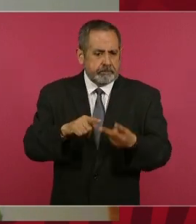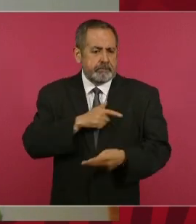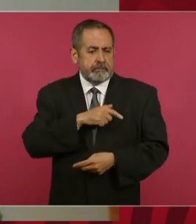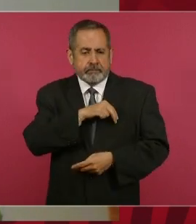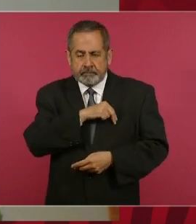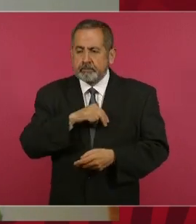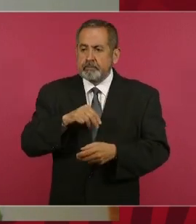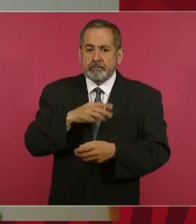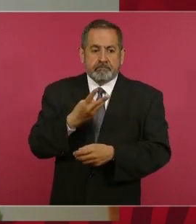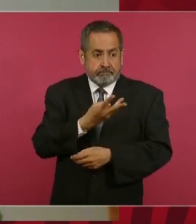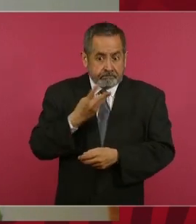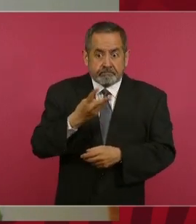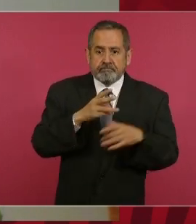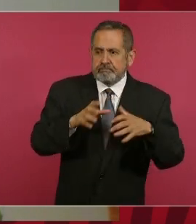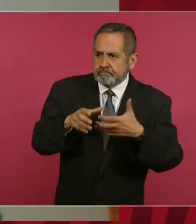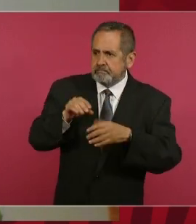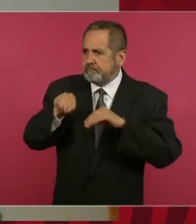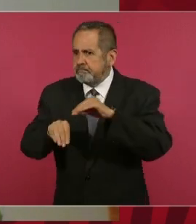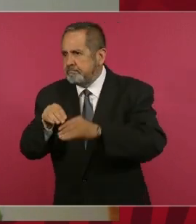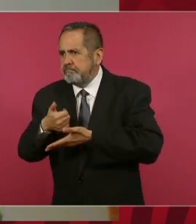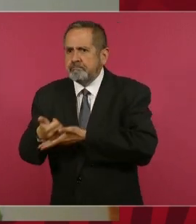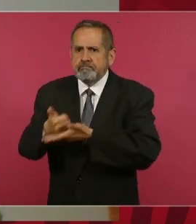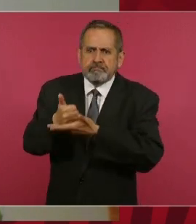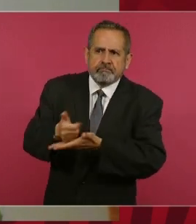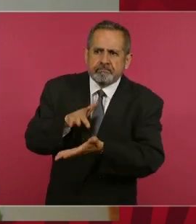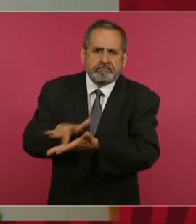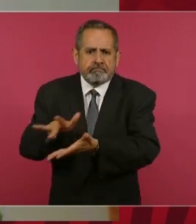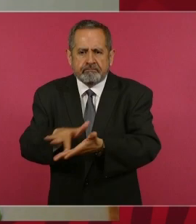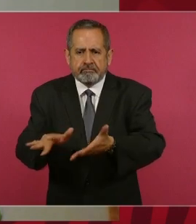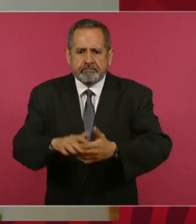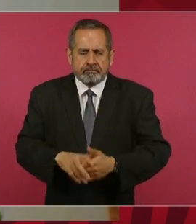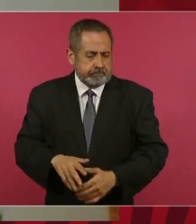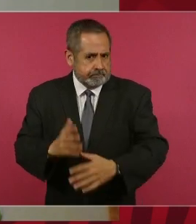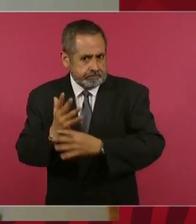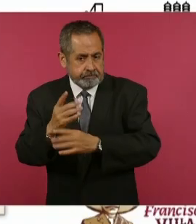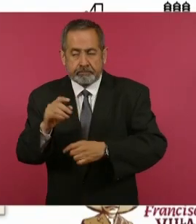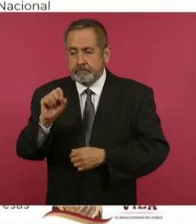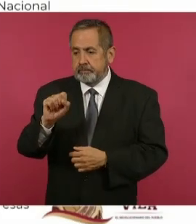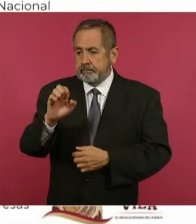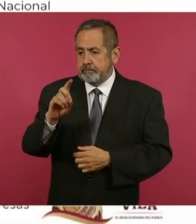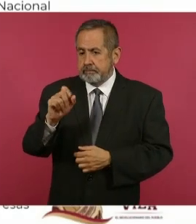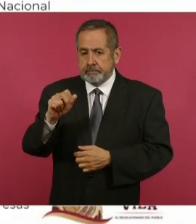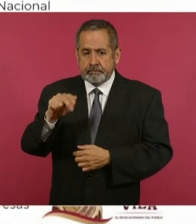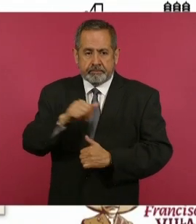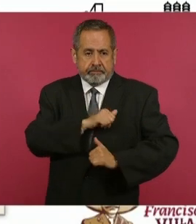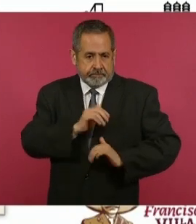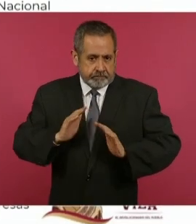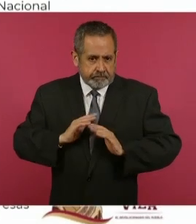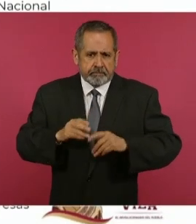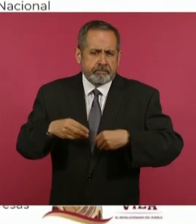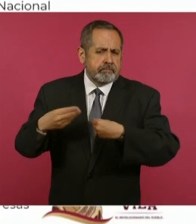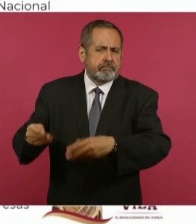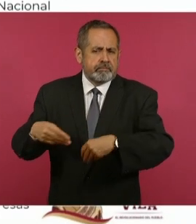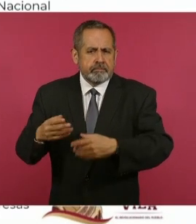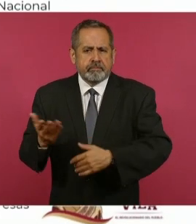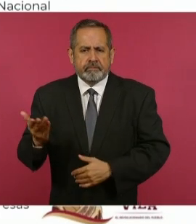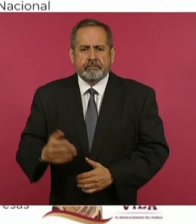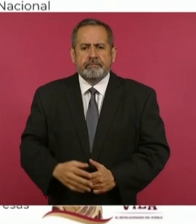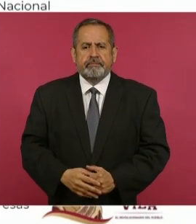Nacional. Me permito informar a todos ustedes que por parte de la Sedena se han distribuido